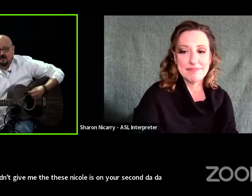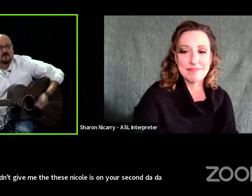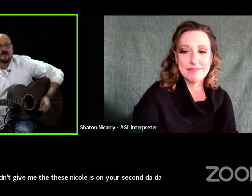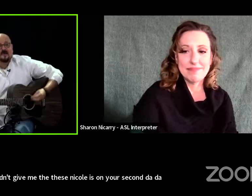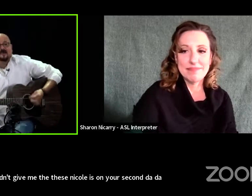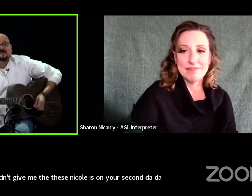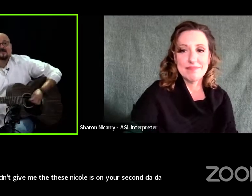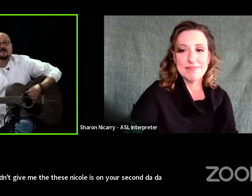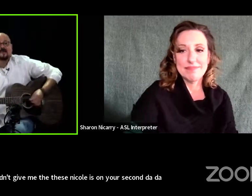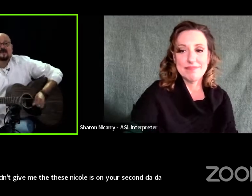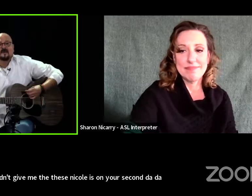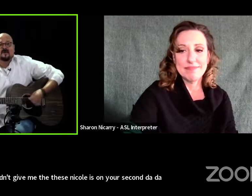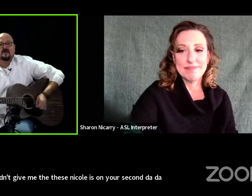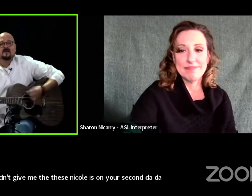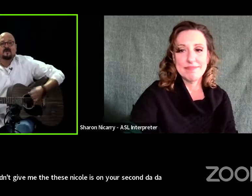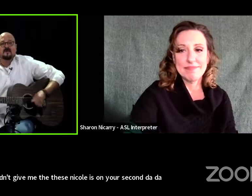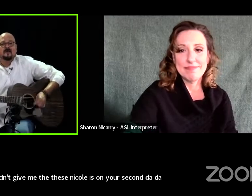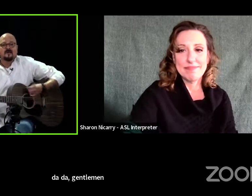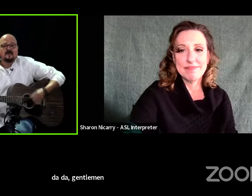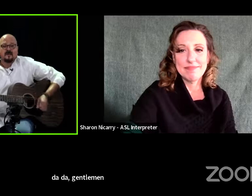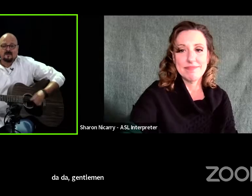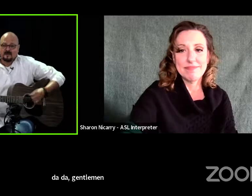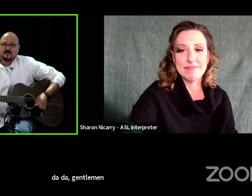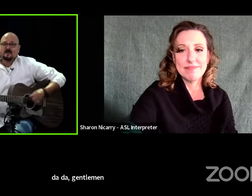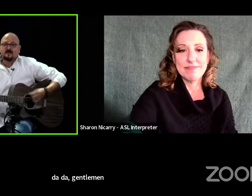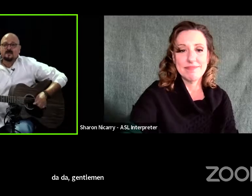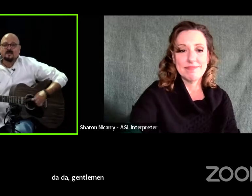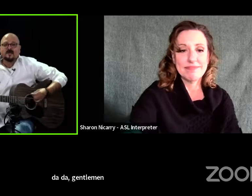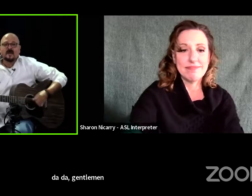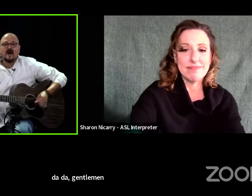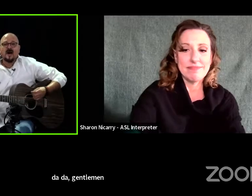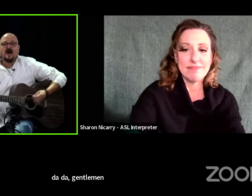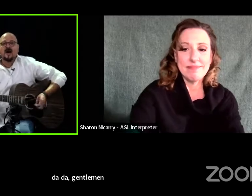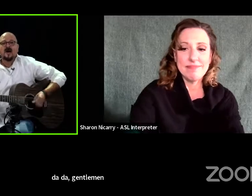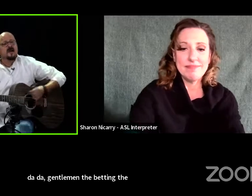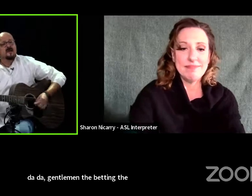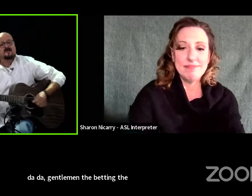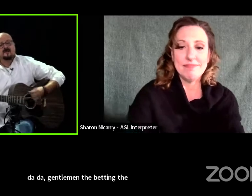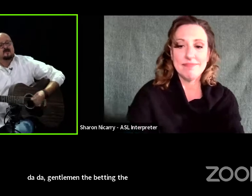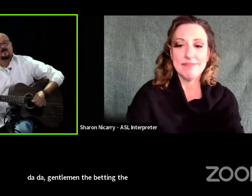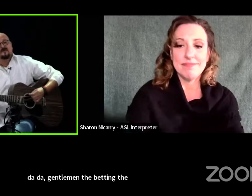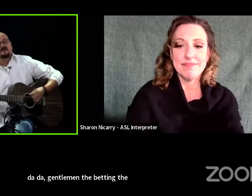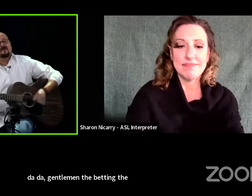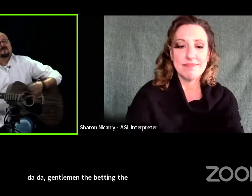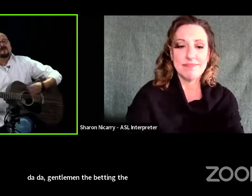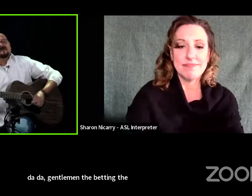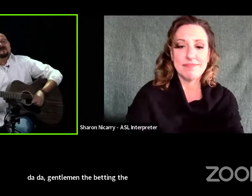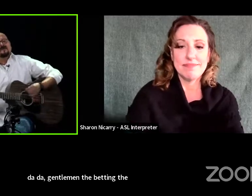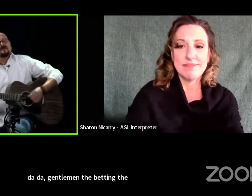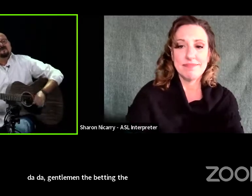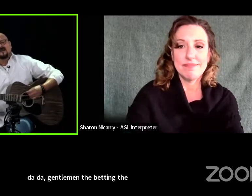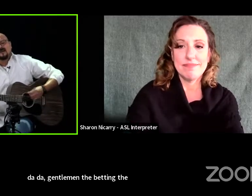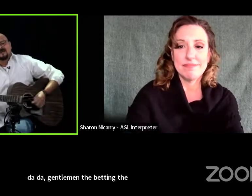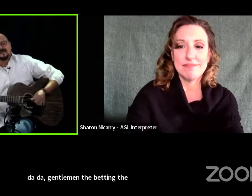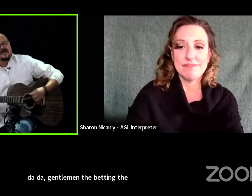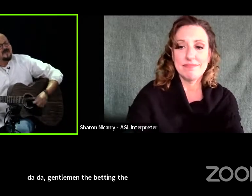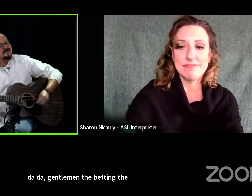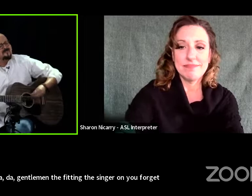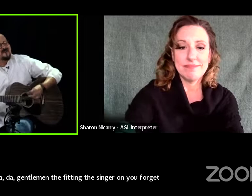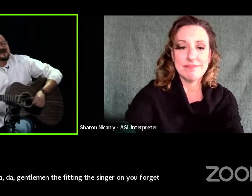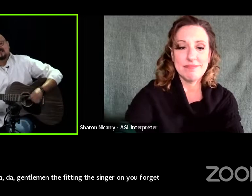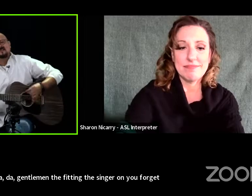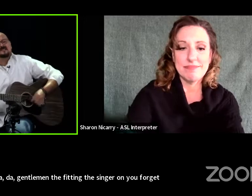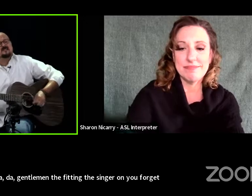me sorprende de ti un desengaño, porque eres